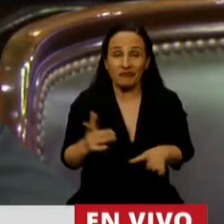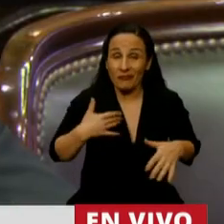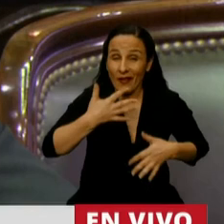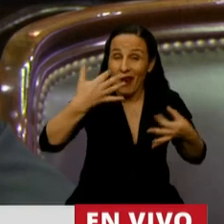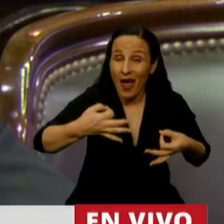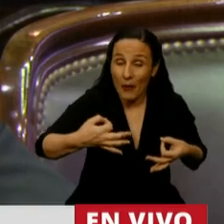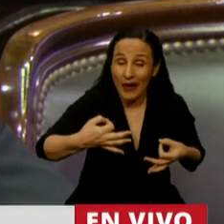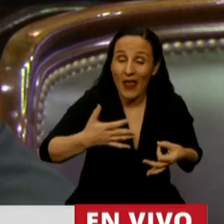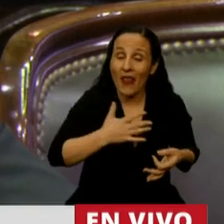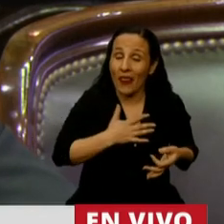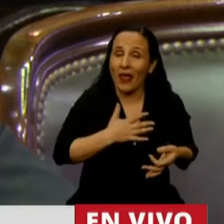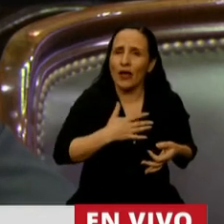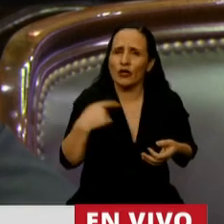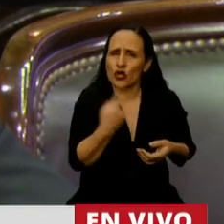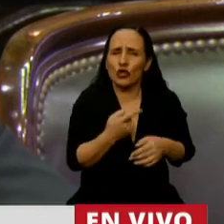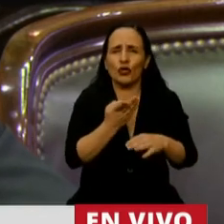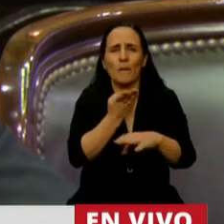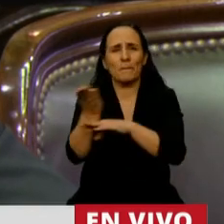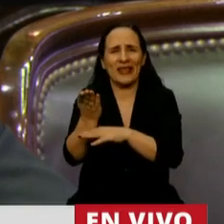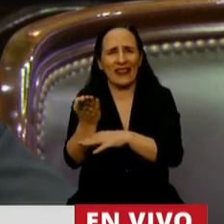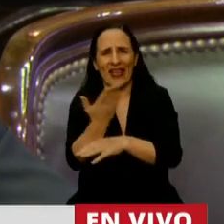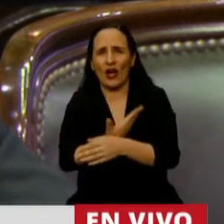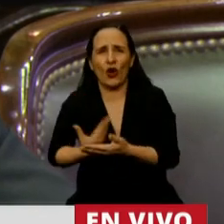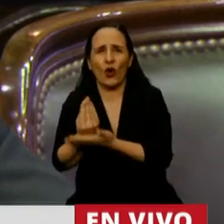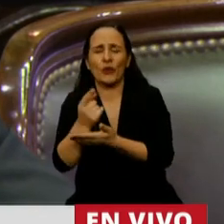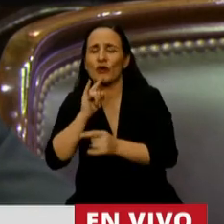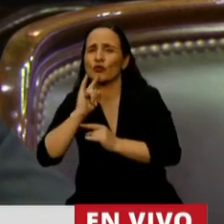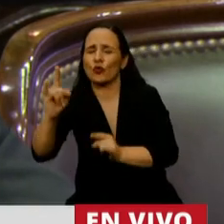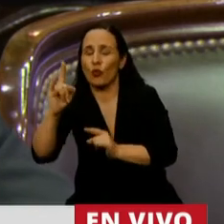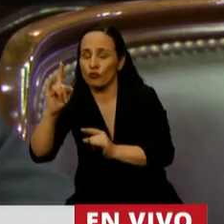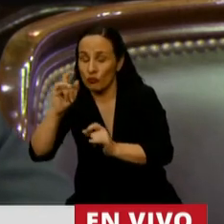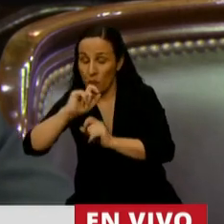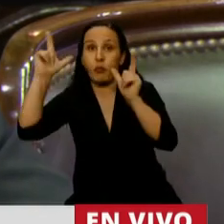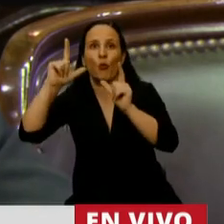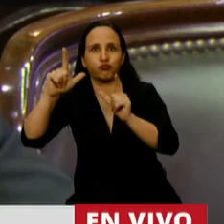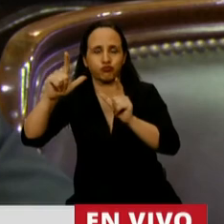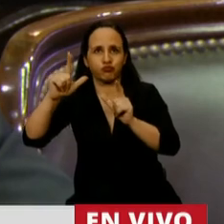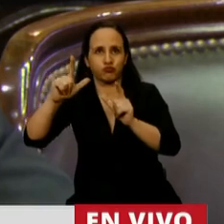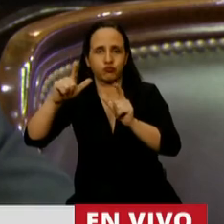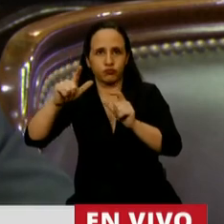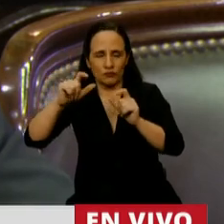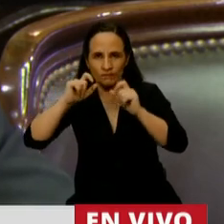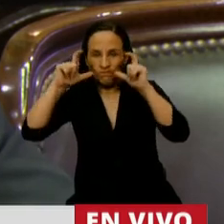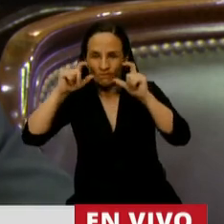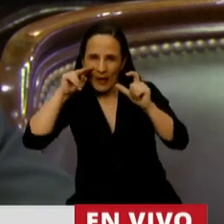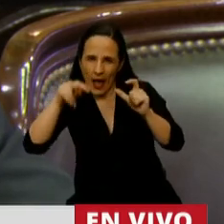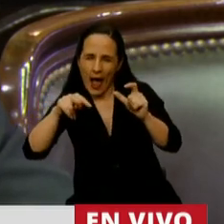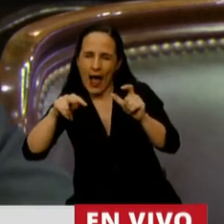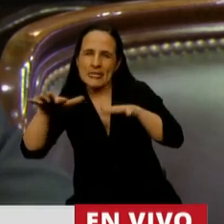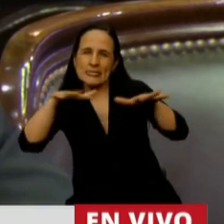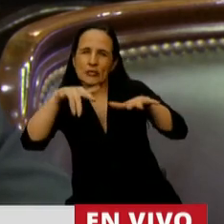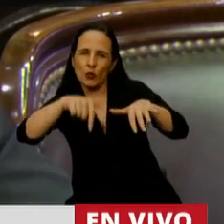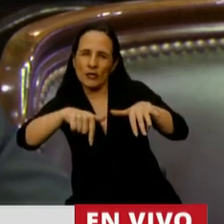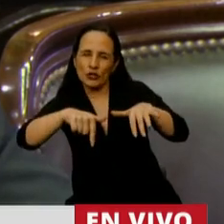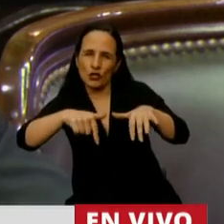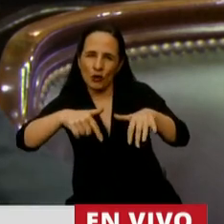verdad es que nosotros le pedimos al gobierno que se despierte, que abra los ojos y que reconozca el estado de